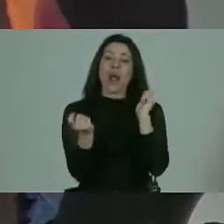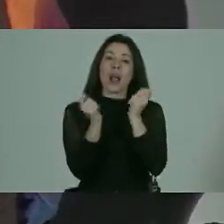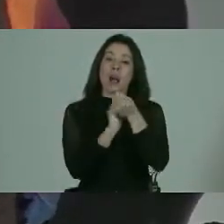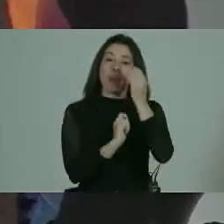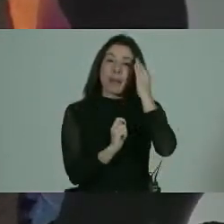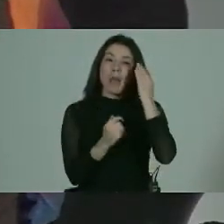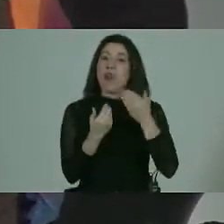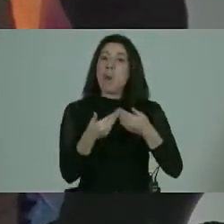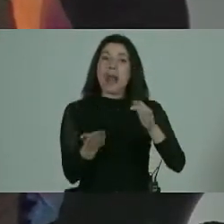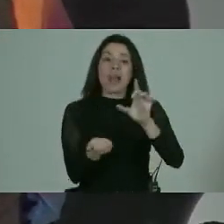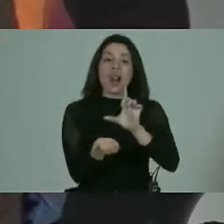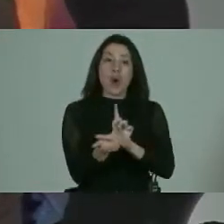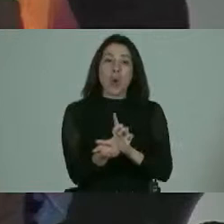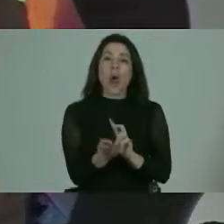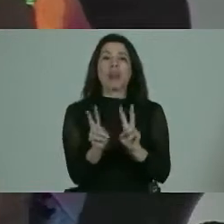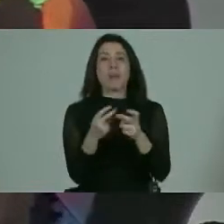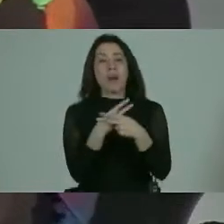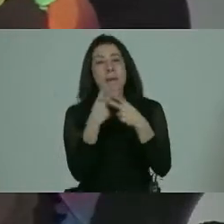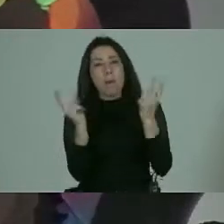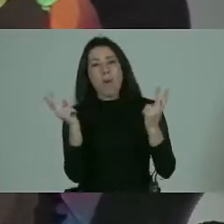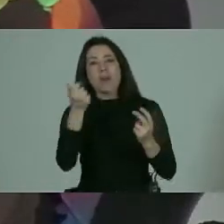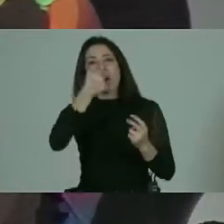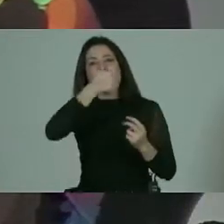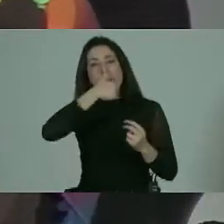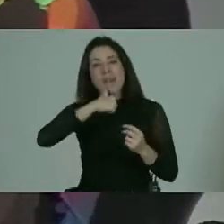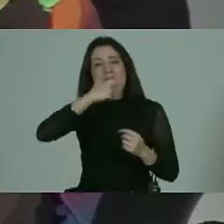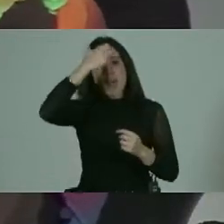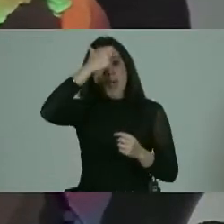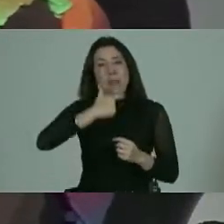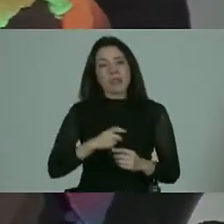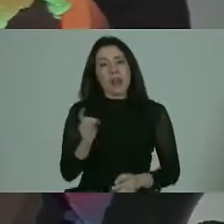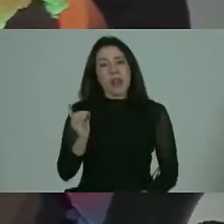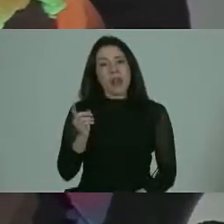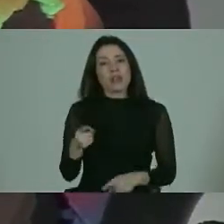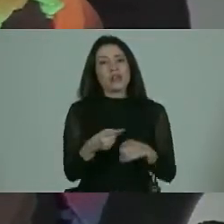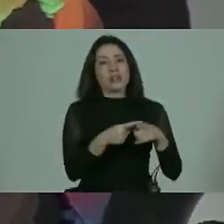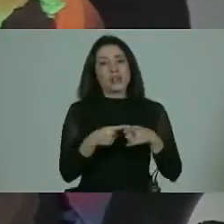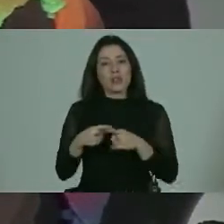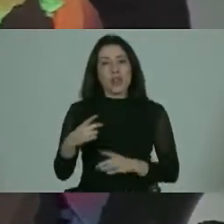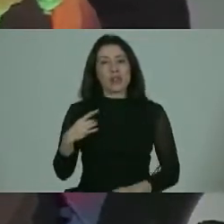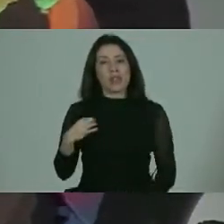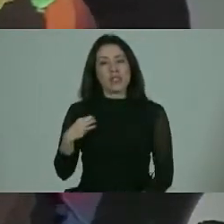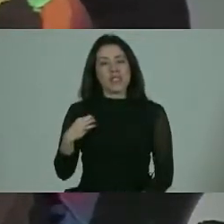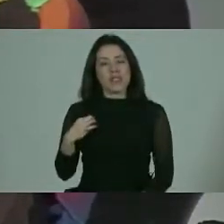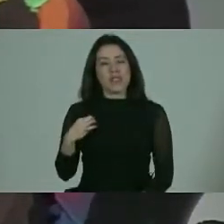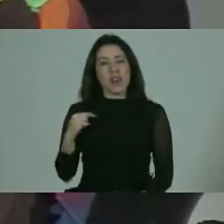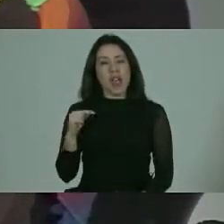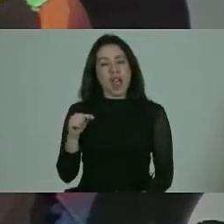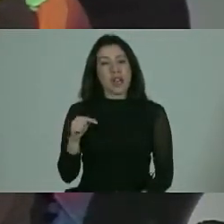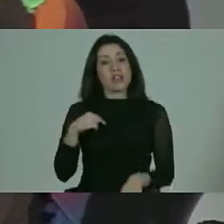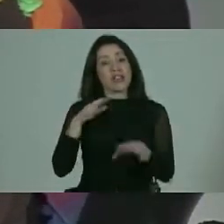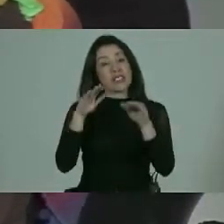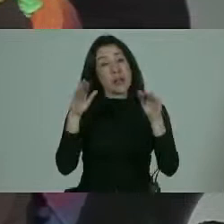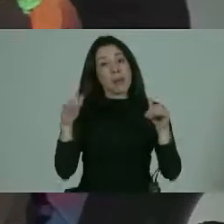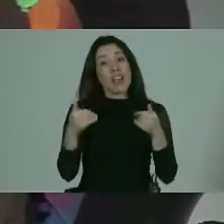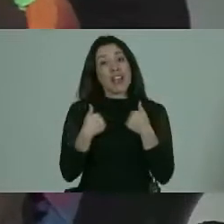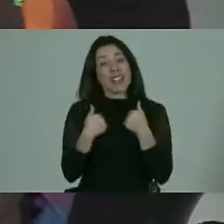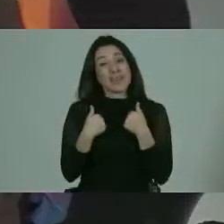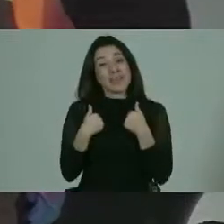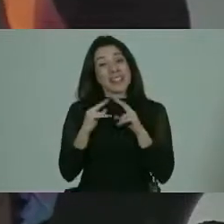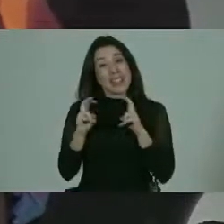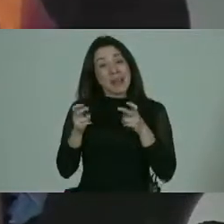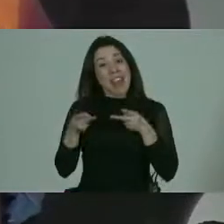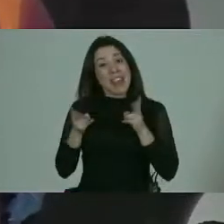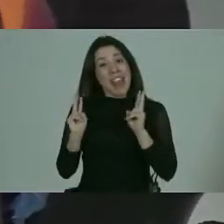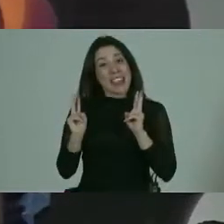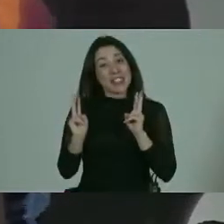desde lugar que estemos desde el ámbito público desde el privado desde la persona con discapacidad desde la sociedad civil es el lema que por lo menos en mi área digamos